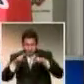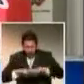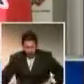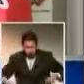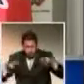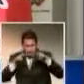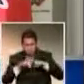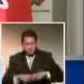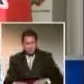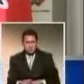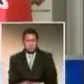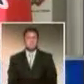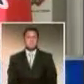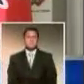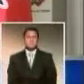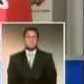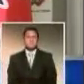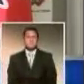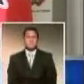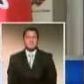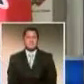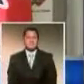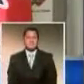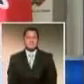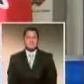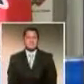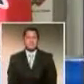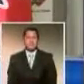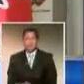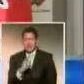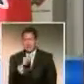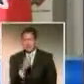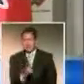la auditoría de verificación ciudadana y que las hayan realizado.